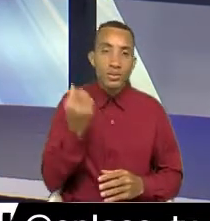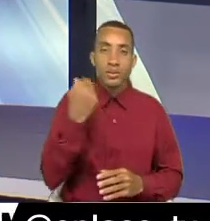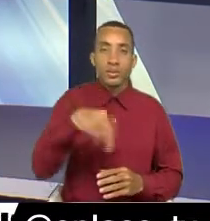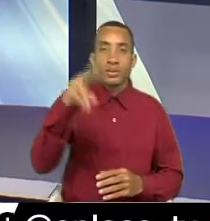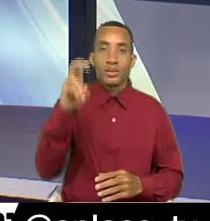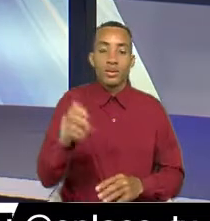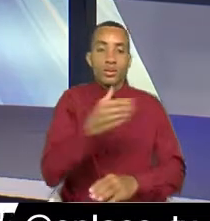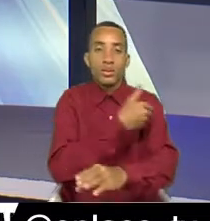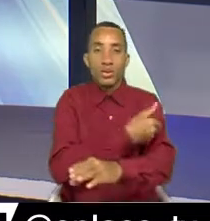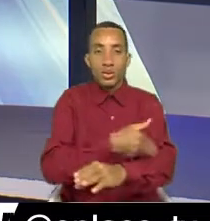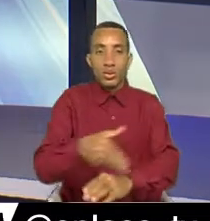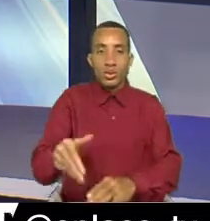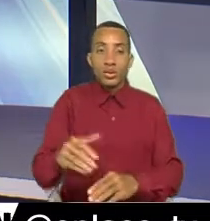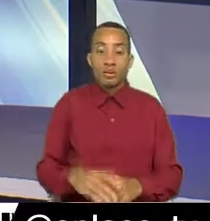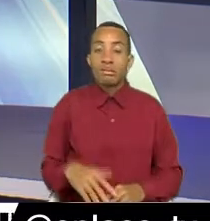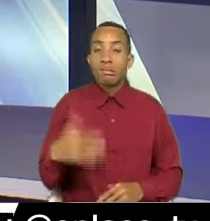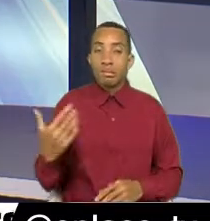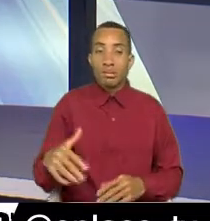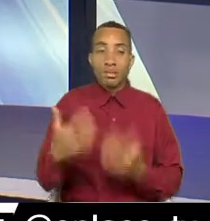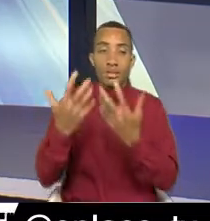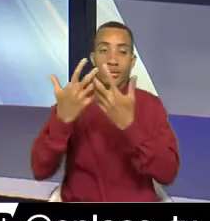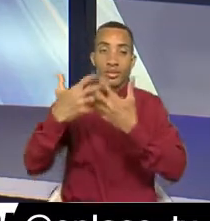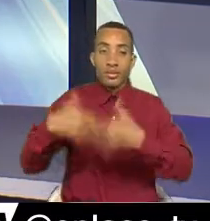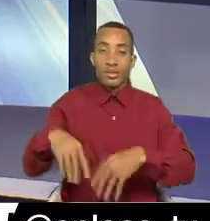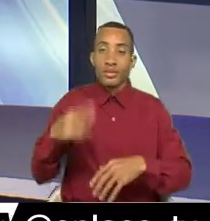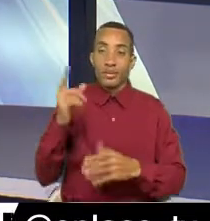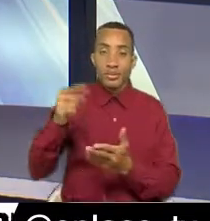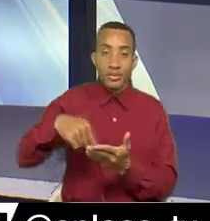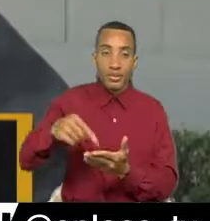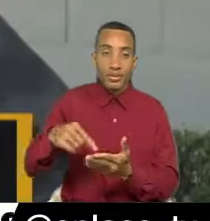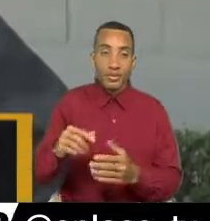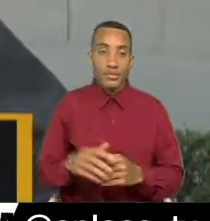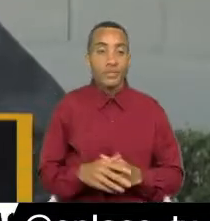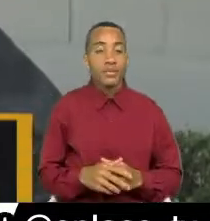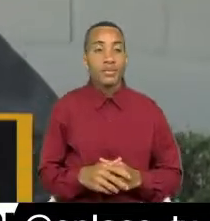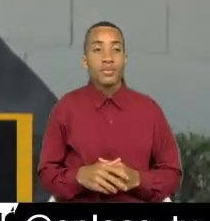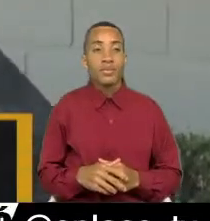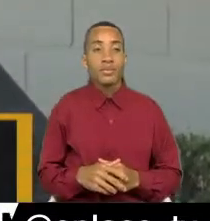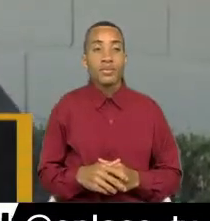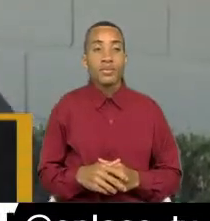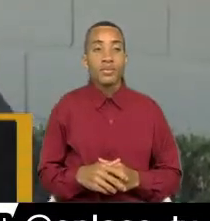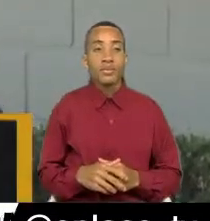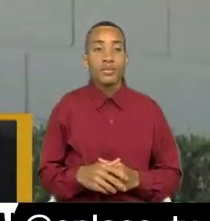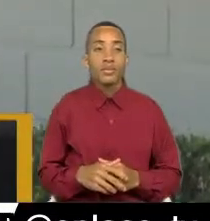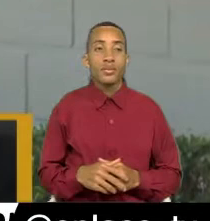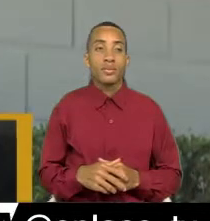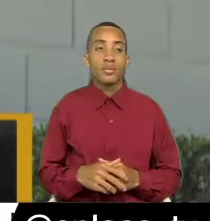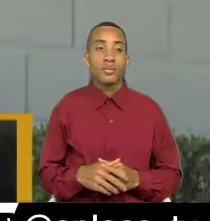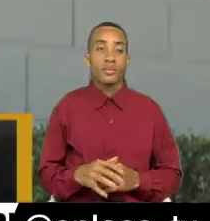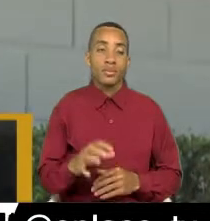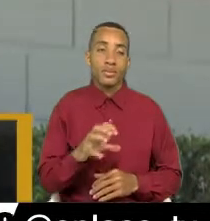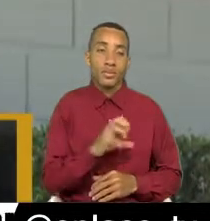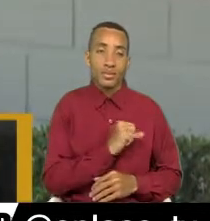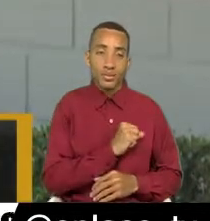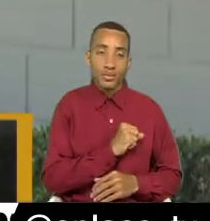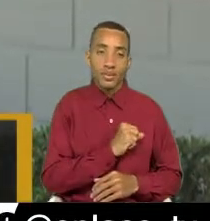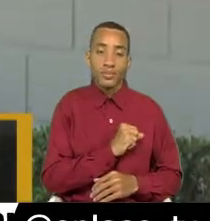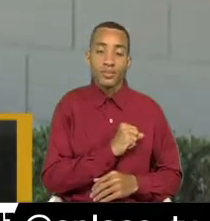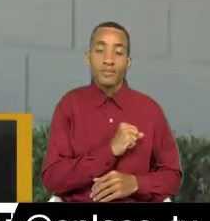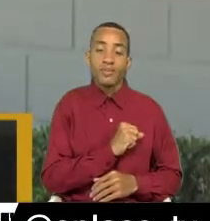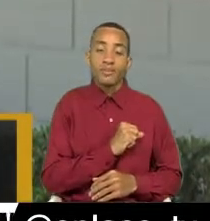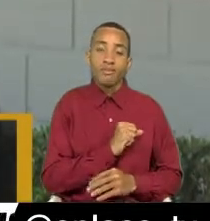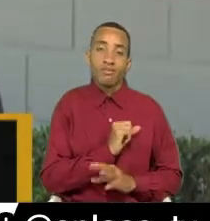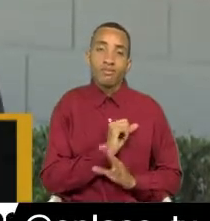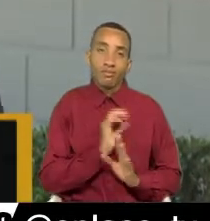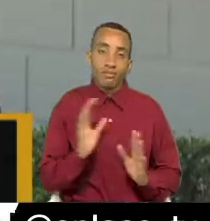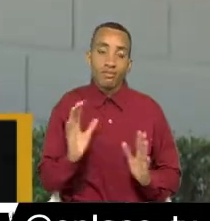millones de pesos a un contratista del corregimiento del centro. Bueno, desafortunadamente presenta un caso en donde